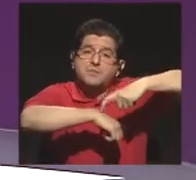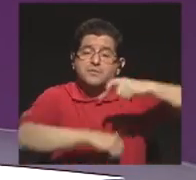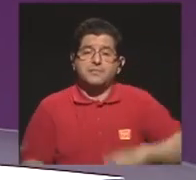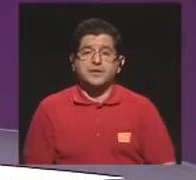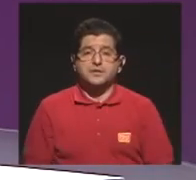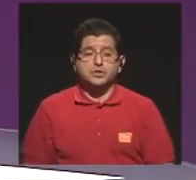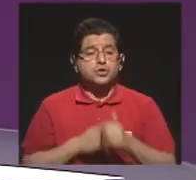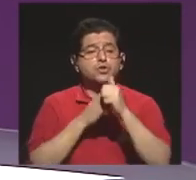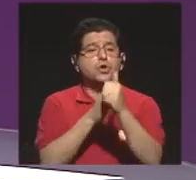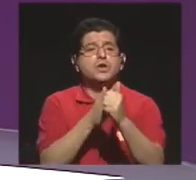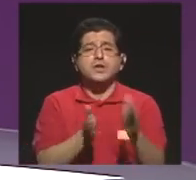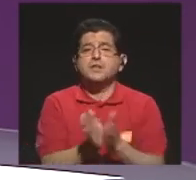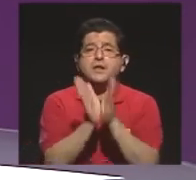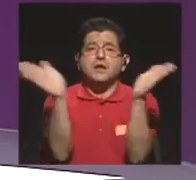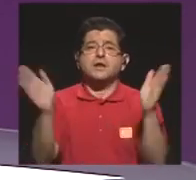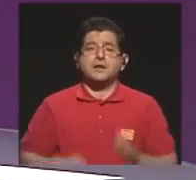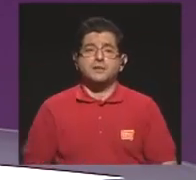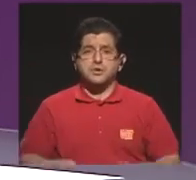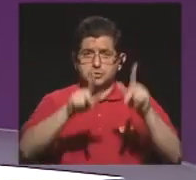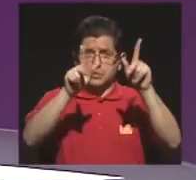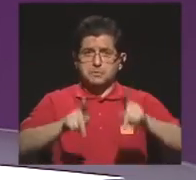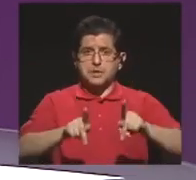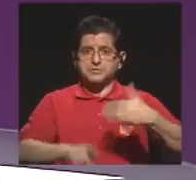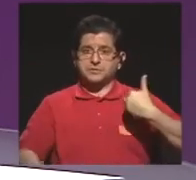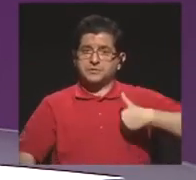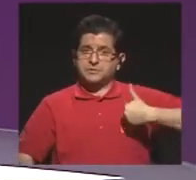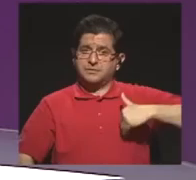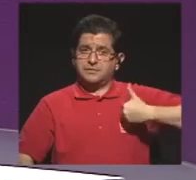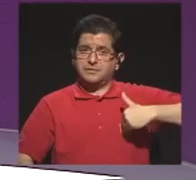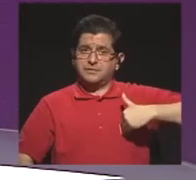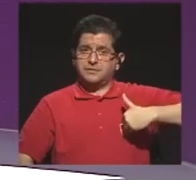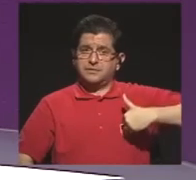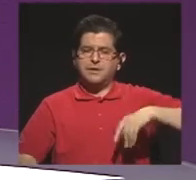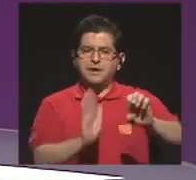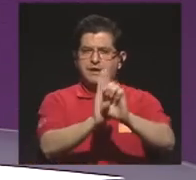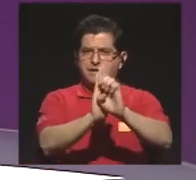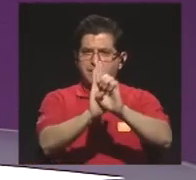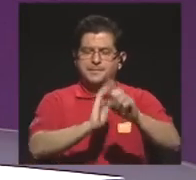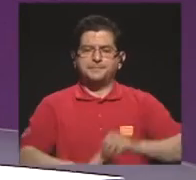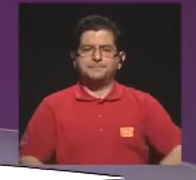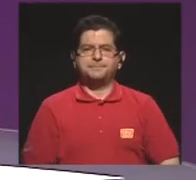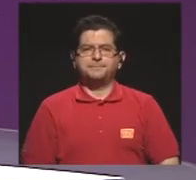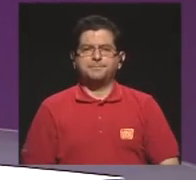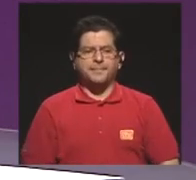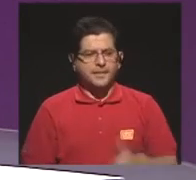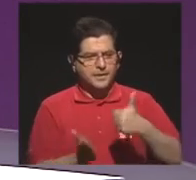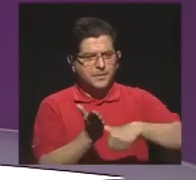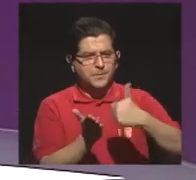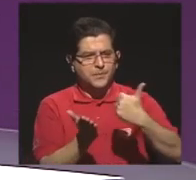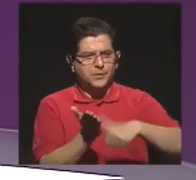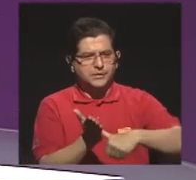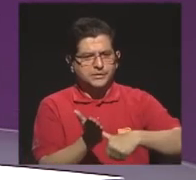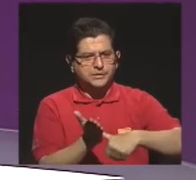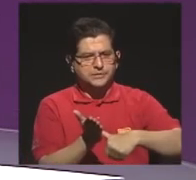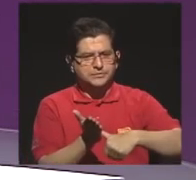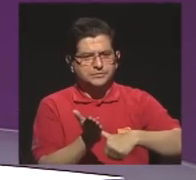quienes encabezan generalmente son figuras masculinas. Por ponerle un ejemplo, Para las elecciones